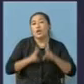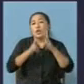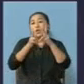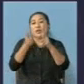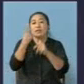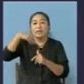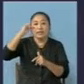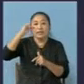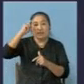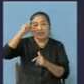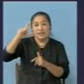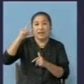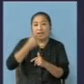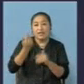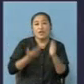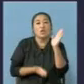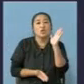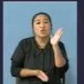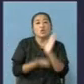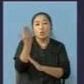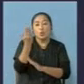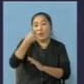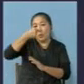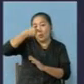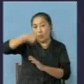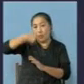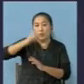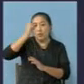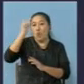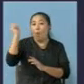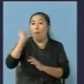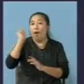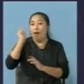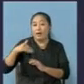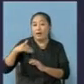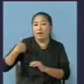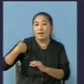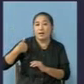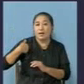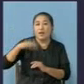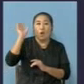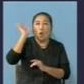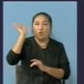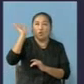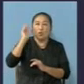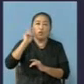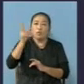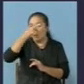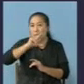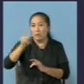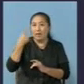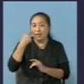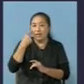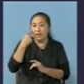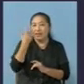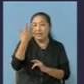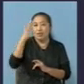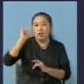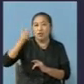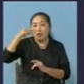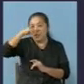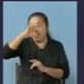del 5,7%. La valorización mensual de la canasta básica alimentaria y de la canasta básica total en el